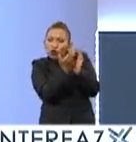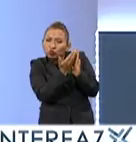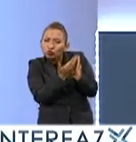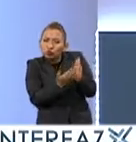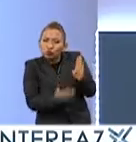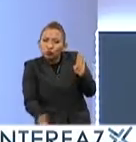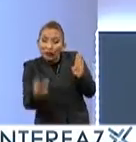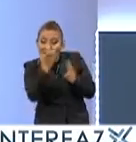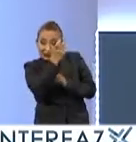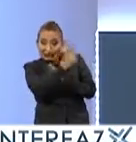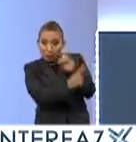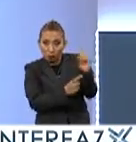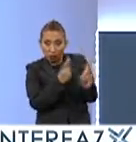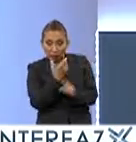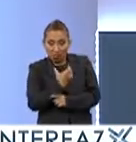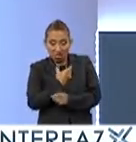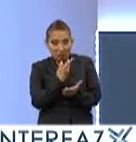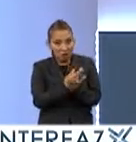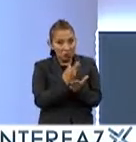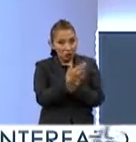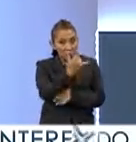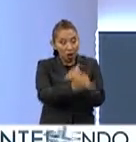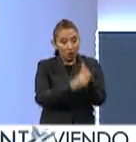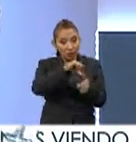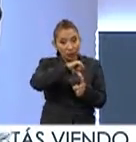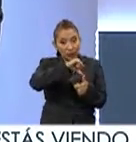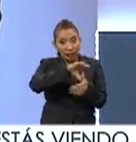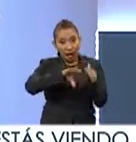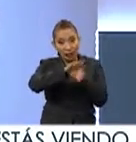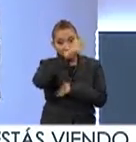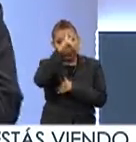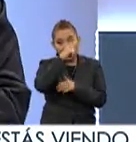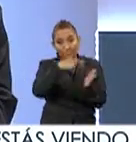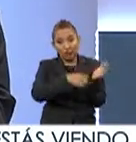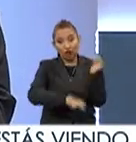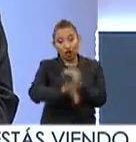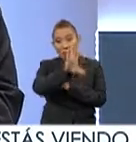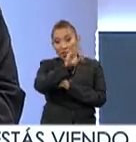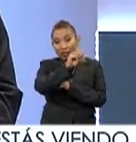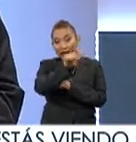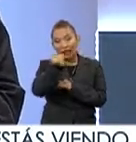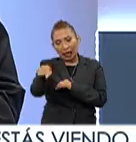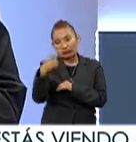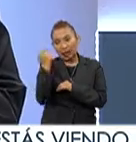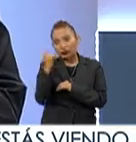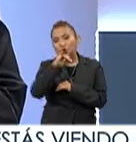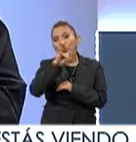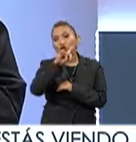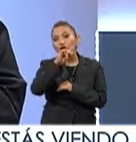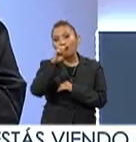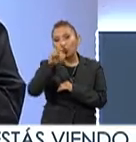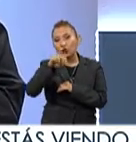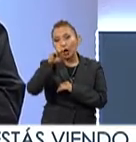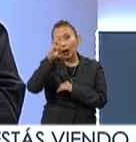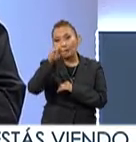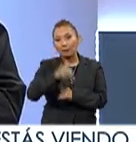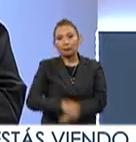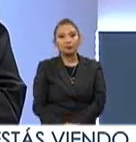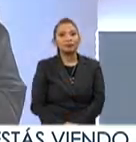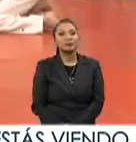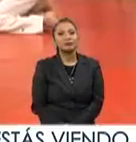años en este deporte, medalla de plata en los Juegos Centroamericanos y del Caribe de México 1990, y esto es el judo de la UNAM.